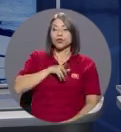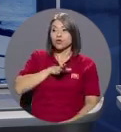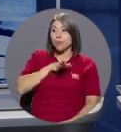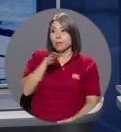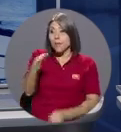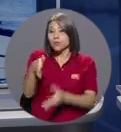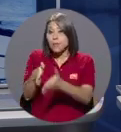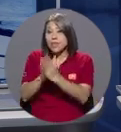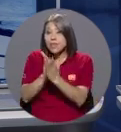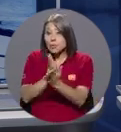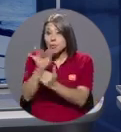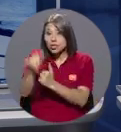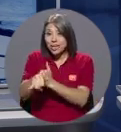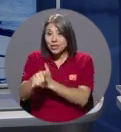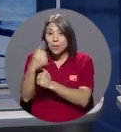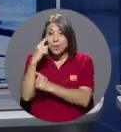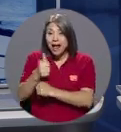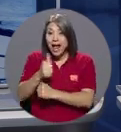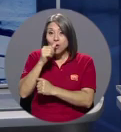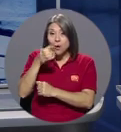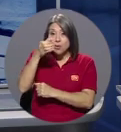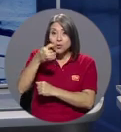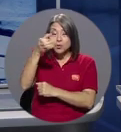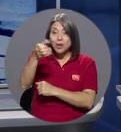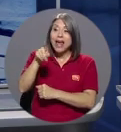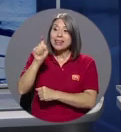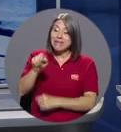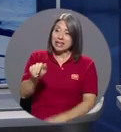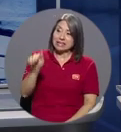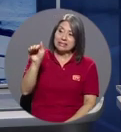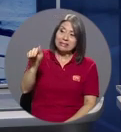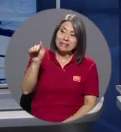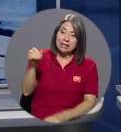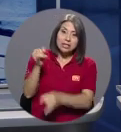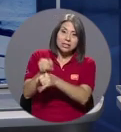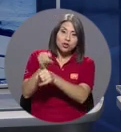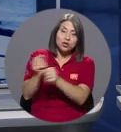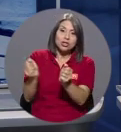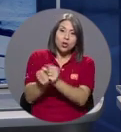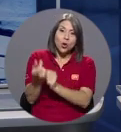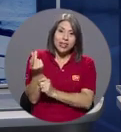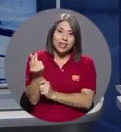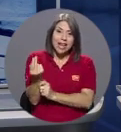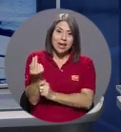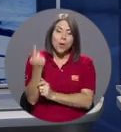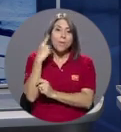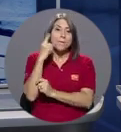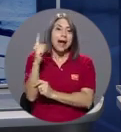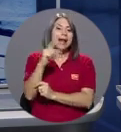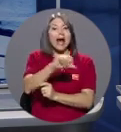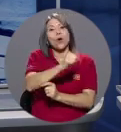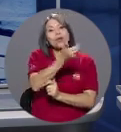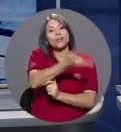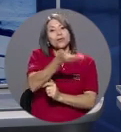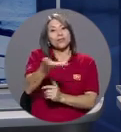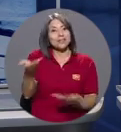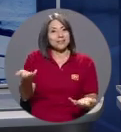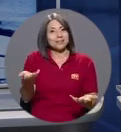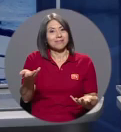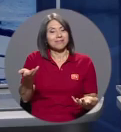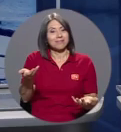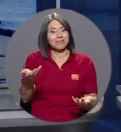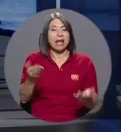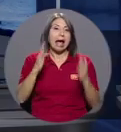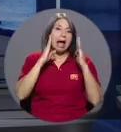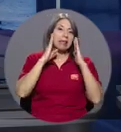cuando vamos a solicitar un proyecto de acuacultura en el país, tenemos que solicitarlo a instituciones que tienen dinero dirigidos